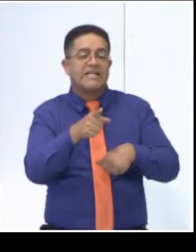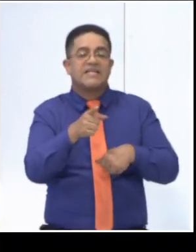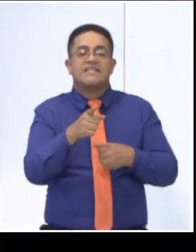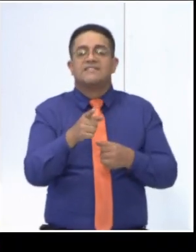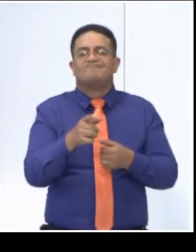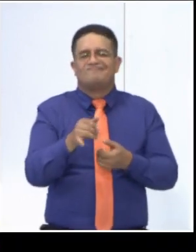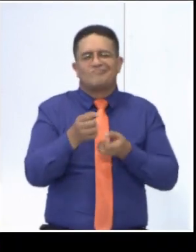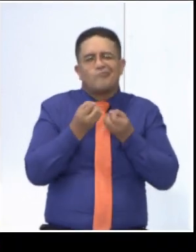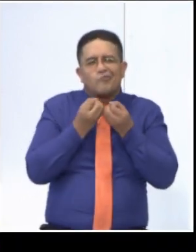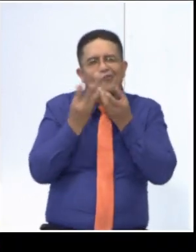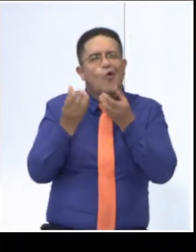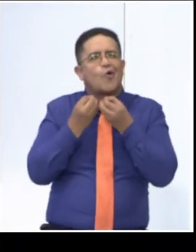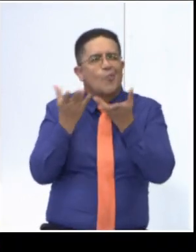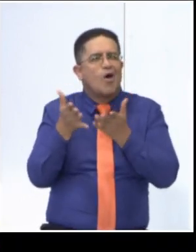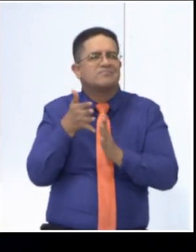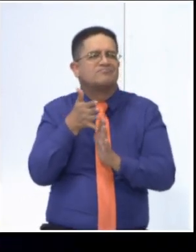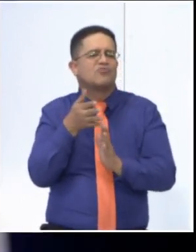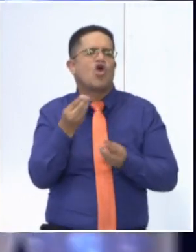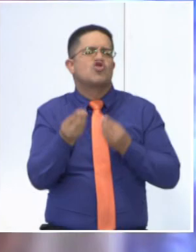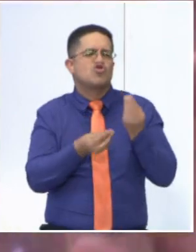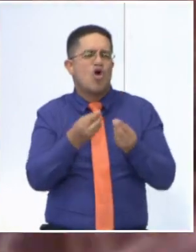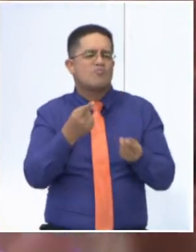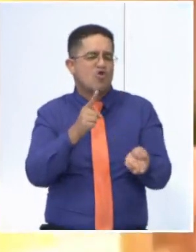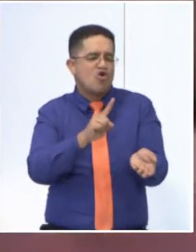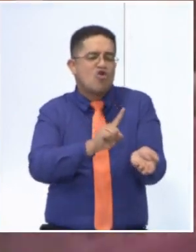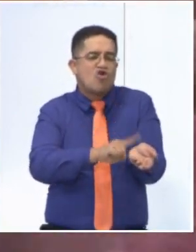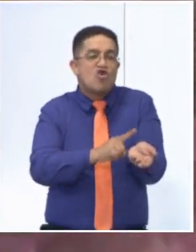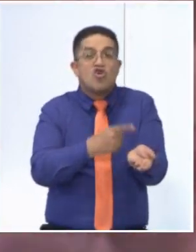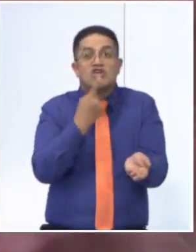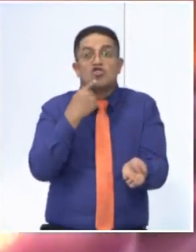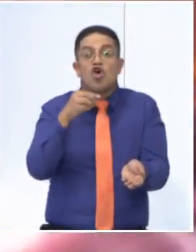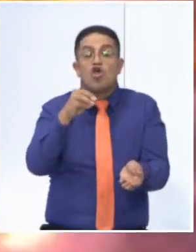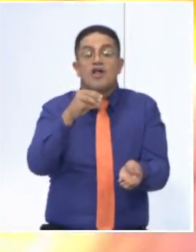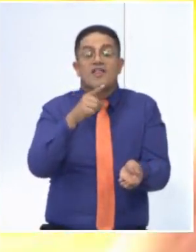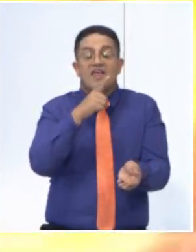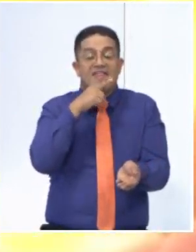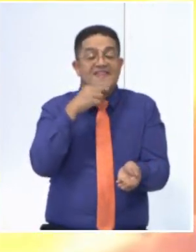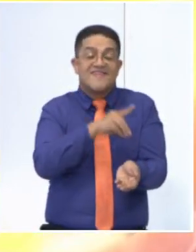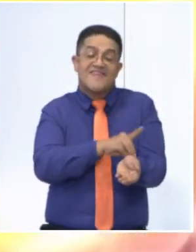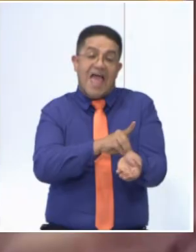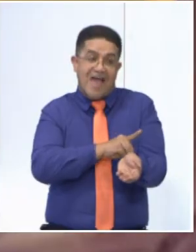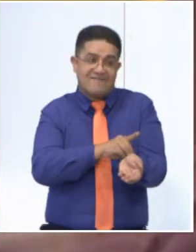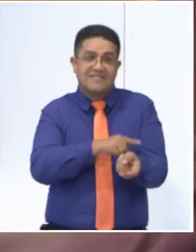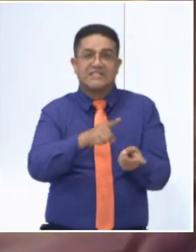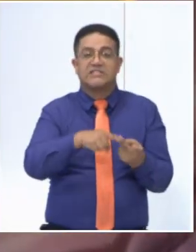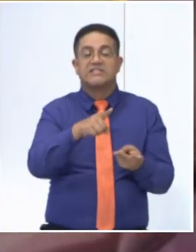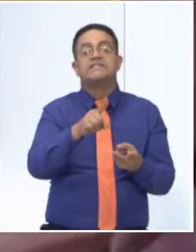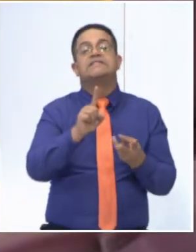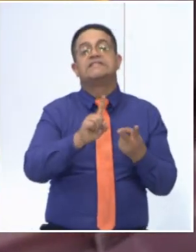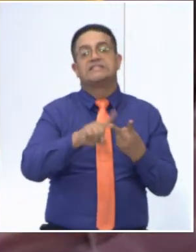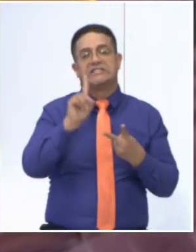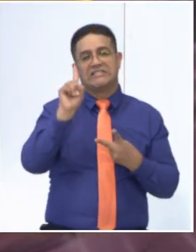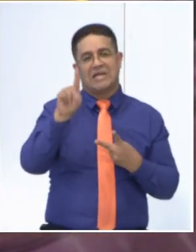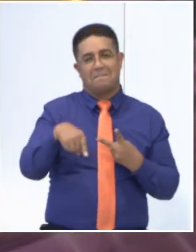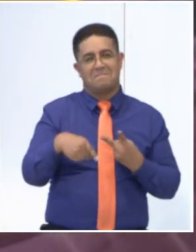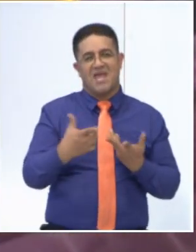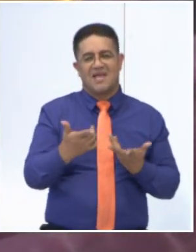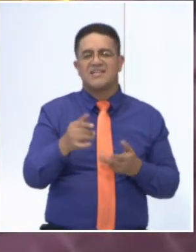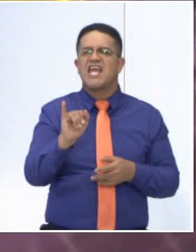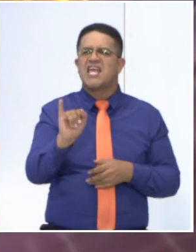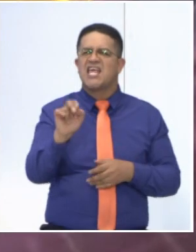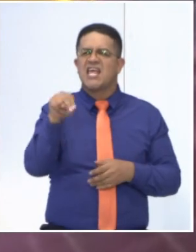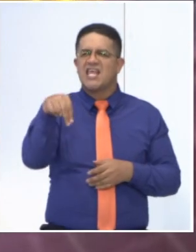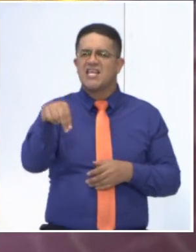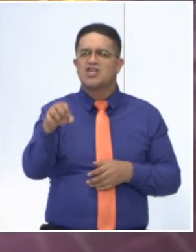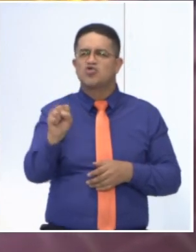datos más detallados sobre los niveles de glucosa. También, las bombas de insulina inteligentes son otro avance que ajusta